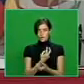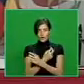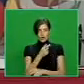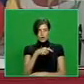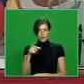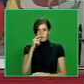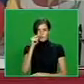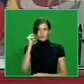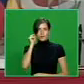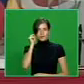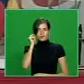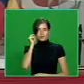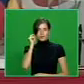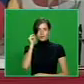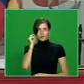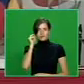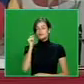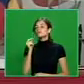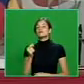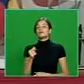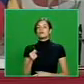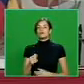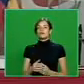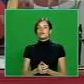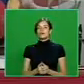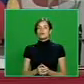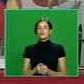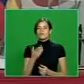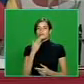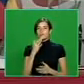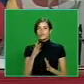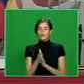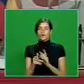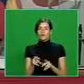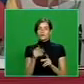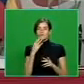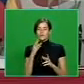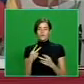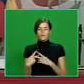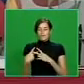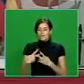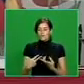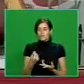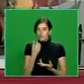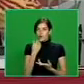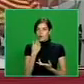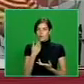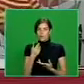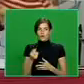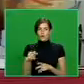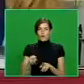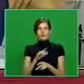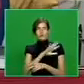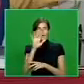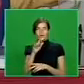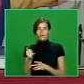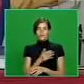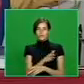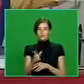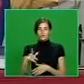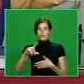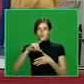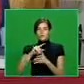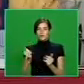y mujeres demasiado virtuosa como mandada del cielo Pues y se fueron por Sudamérica y le dieron la